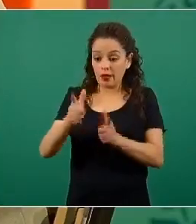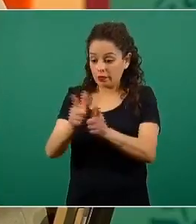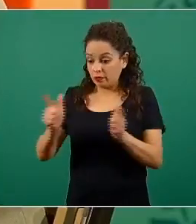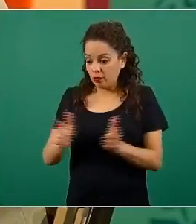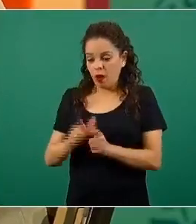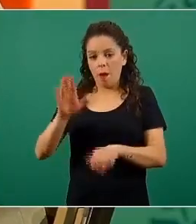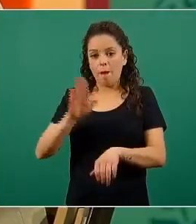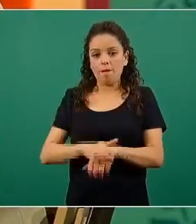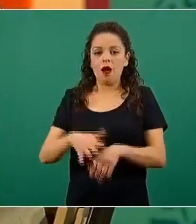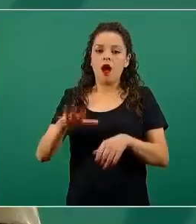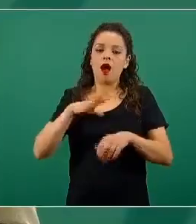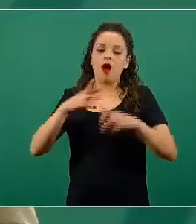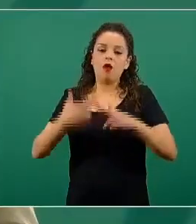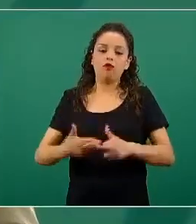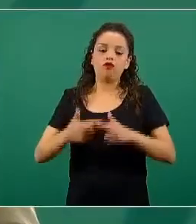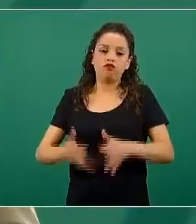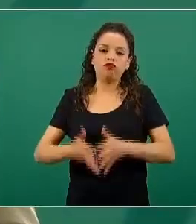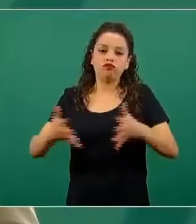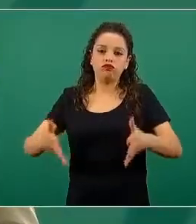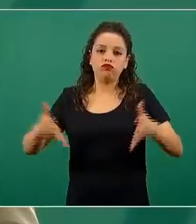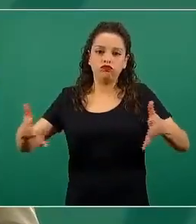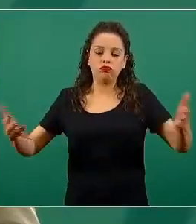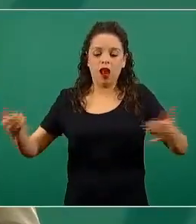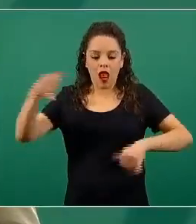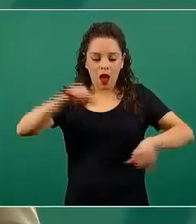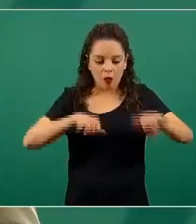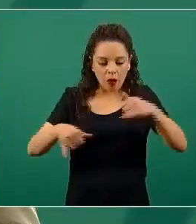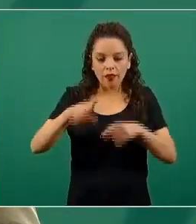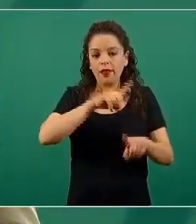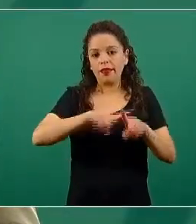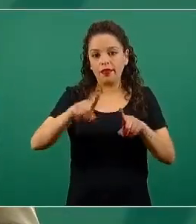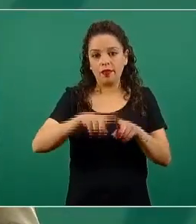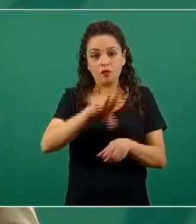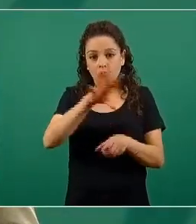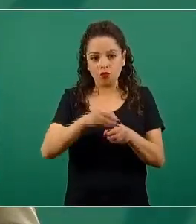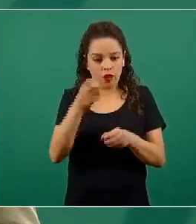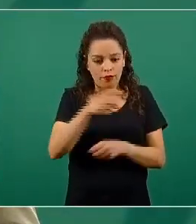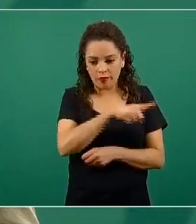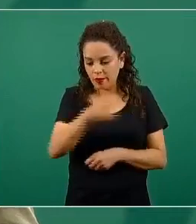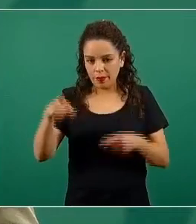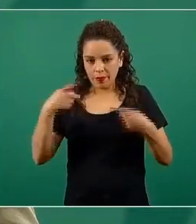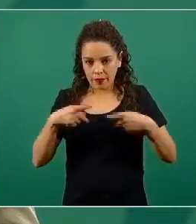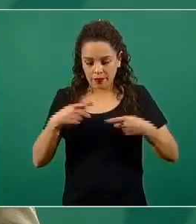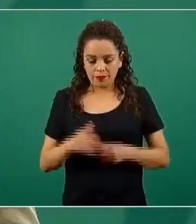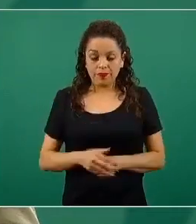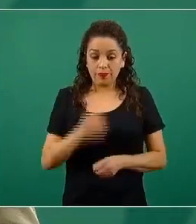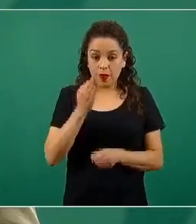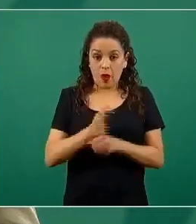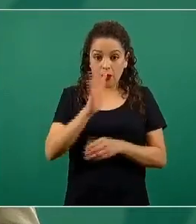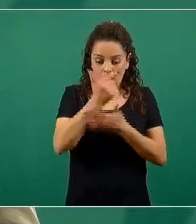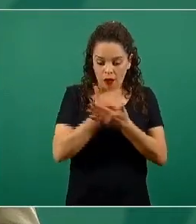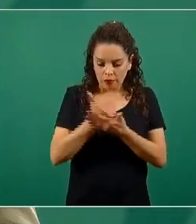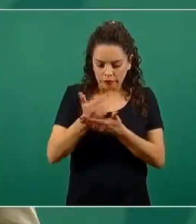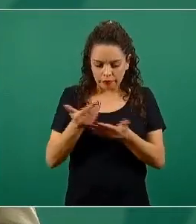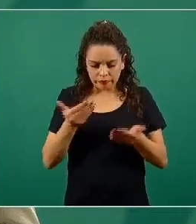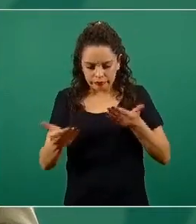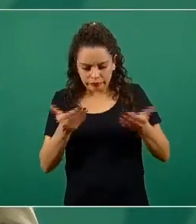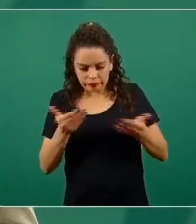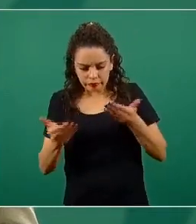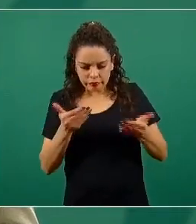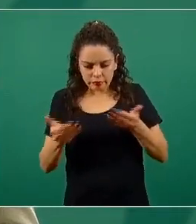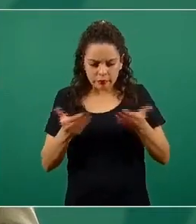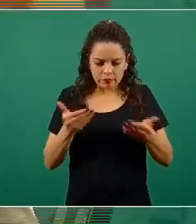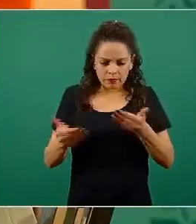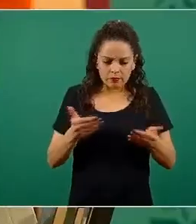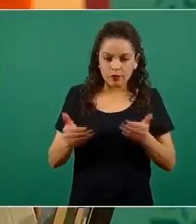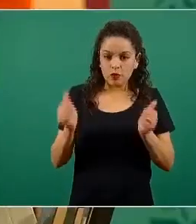amplio, los laboratorios de diagnóstico, toda esta parte. En esa estimación, ahorita tenemos una estimación con